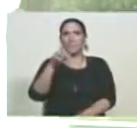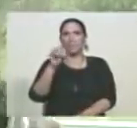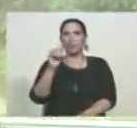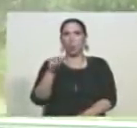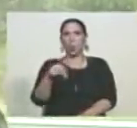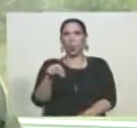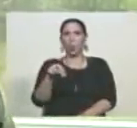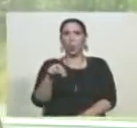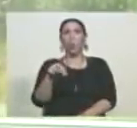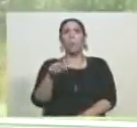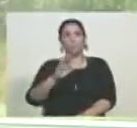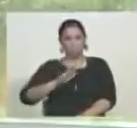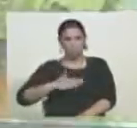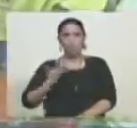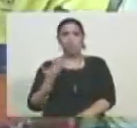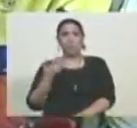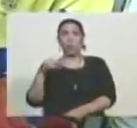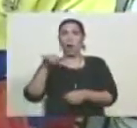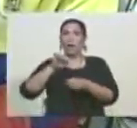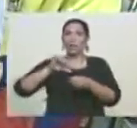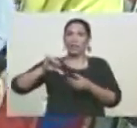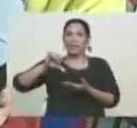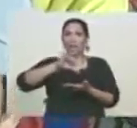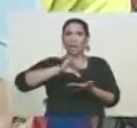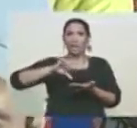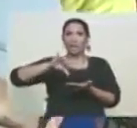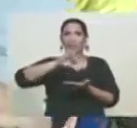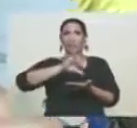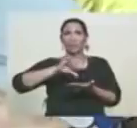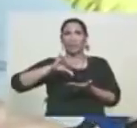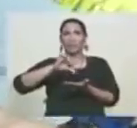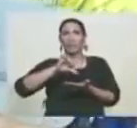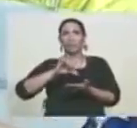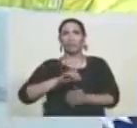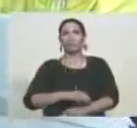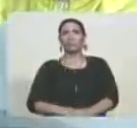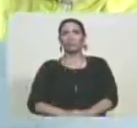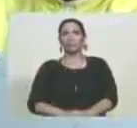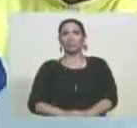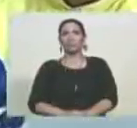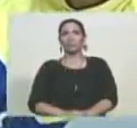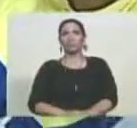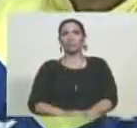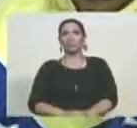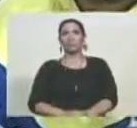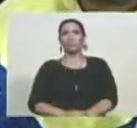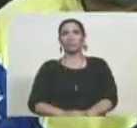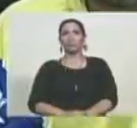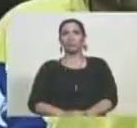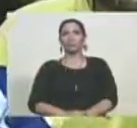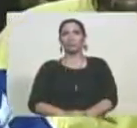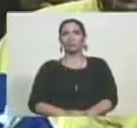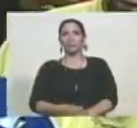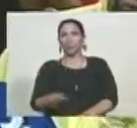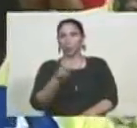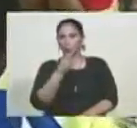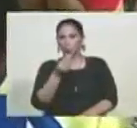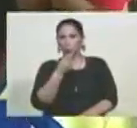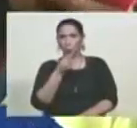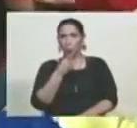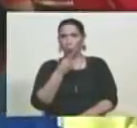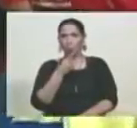Nosotros podríamos sacar aceite, nosotros podríamos sacar con la médula, nosotros sacar proteína para el consumo